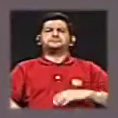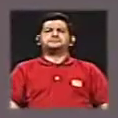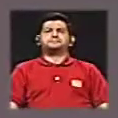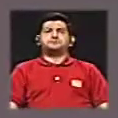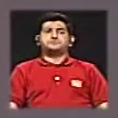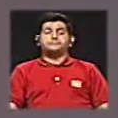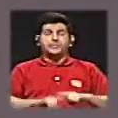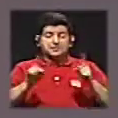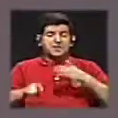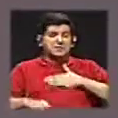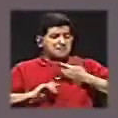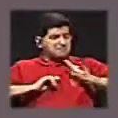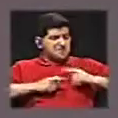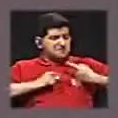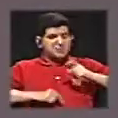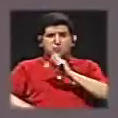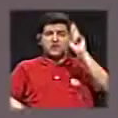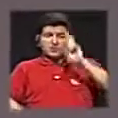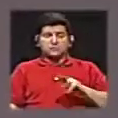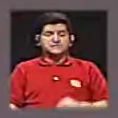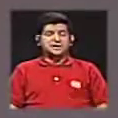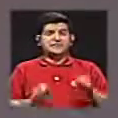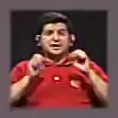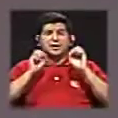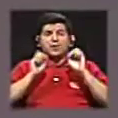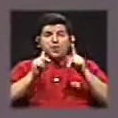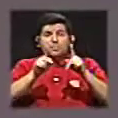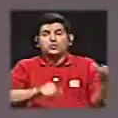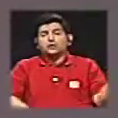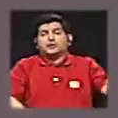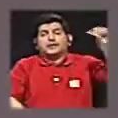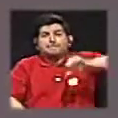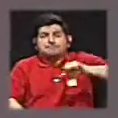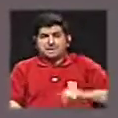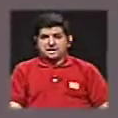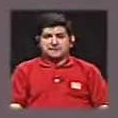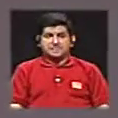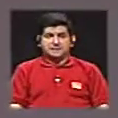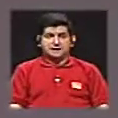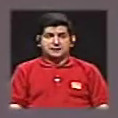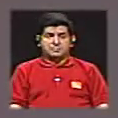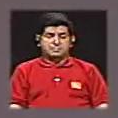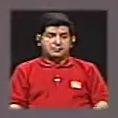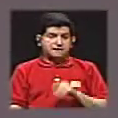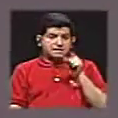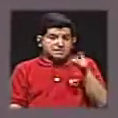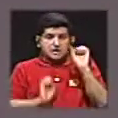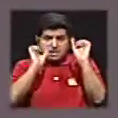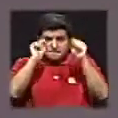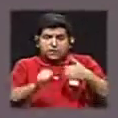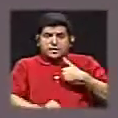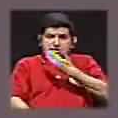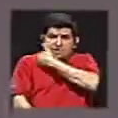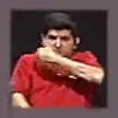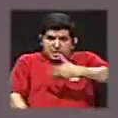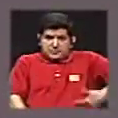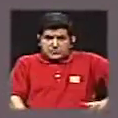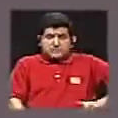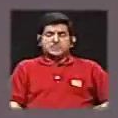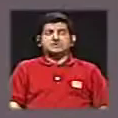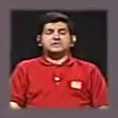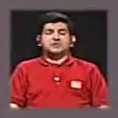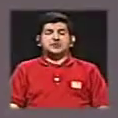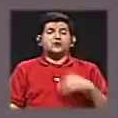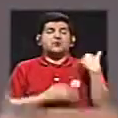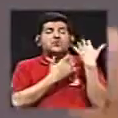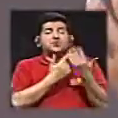Y mira cómo me duele que Costa Rica haya perdido la oportunidad de hacerse de un presidente como el que estamos